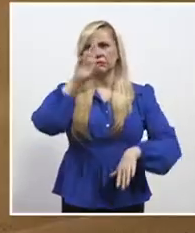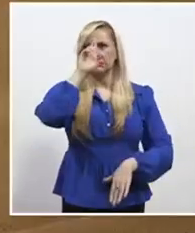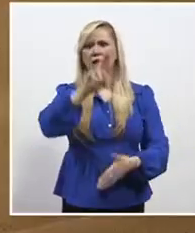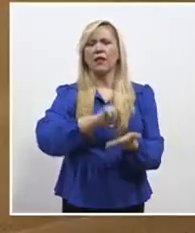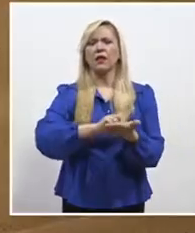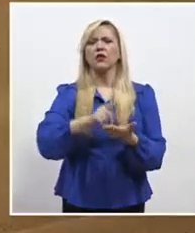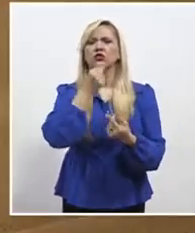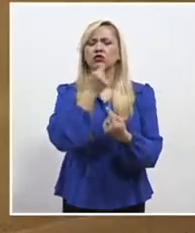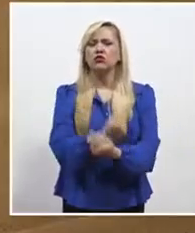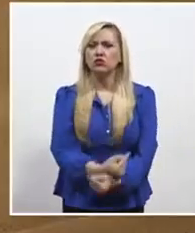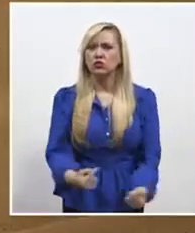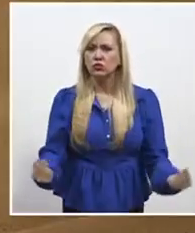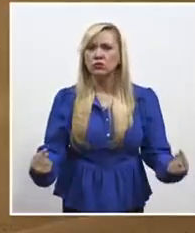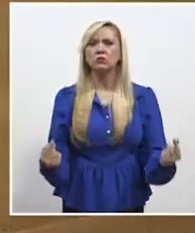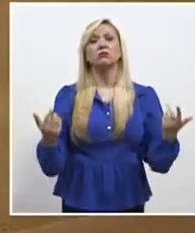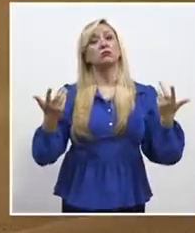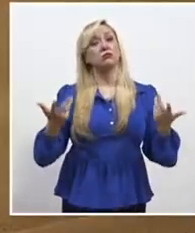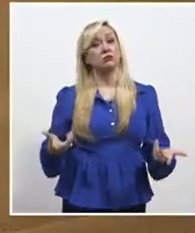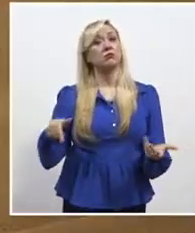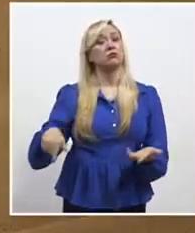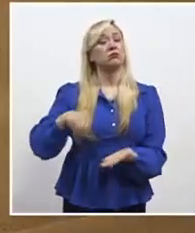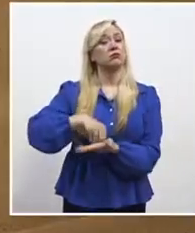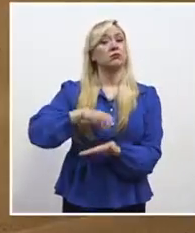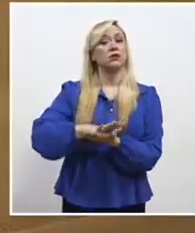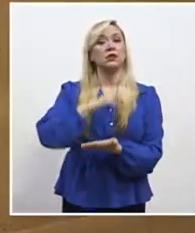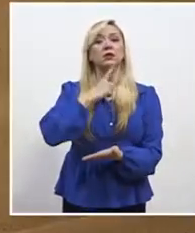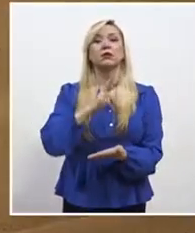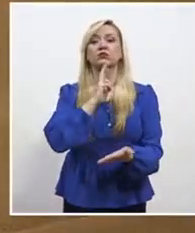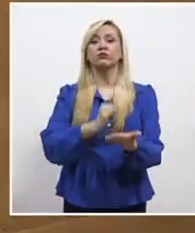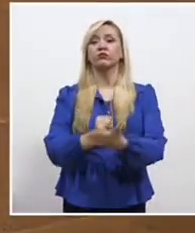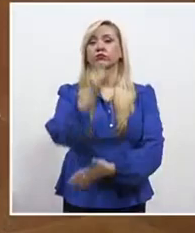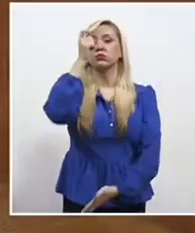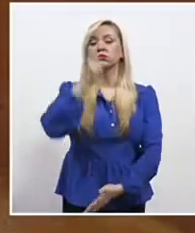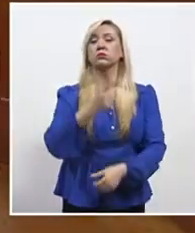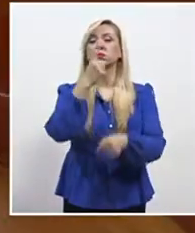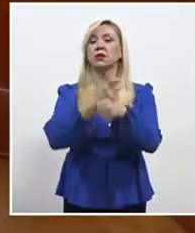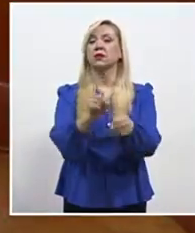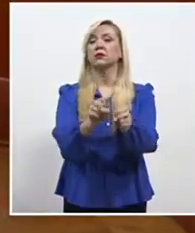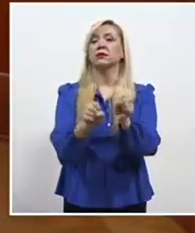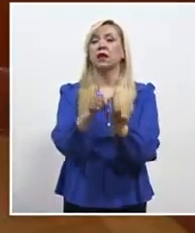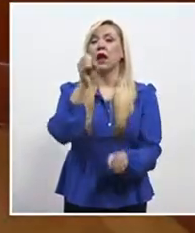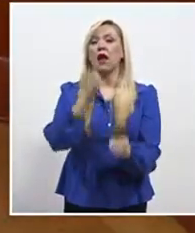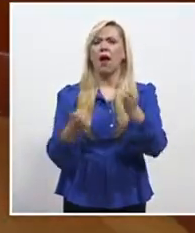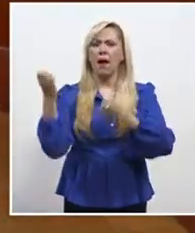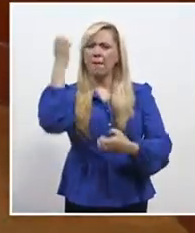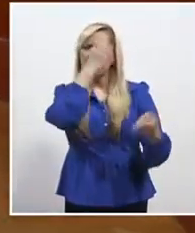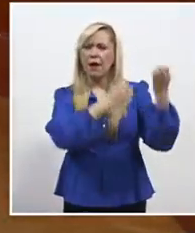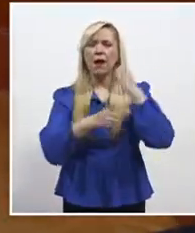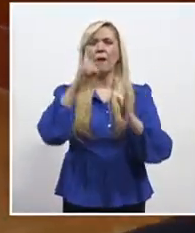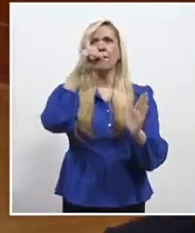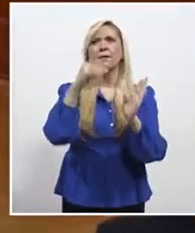de las infancias, tal como quedó estipulado en la sentencia de la primera sala en el amparo en revisión